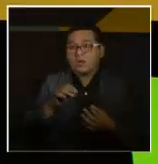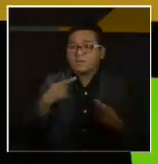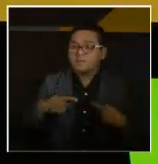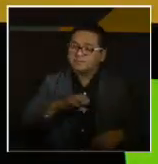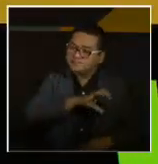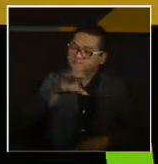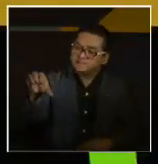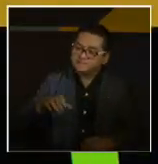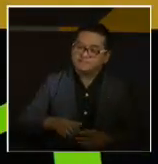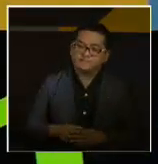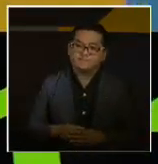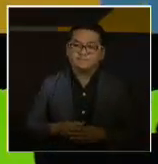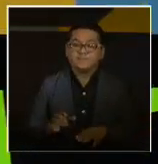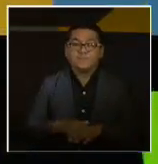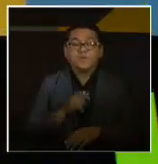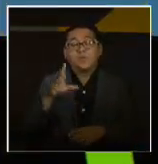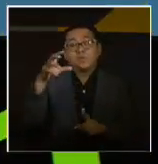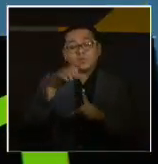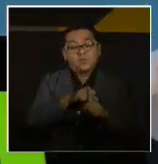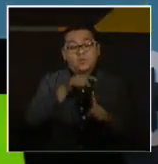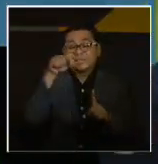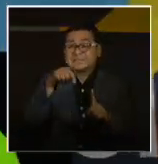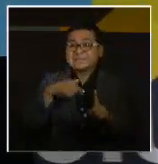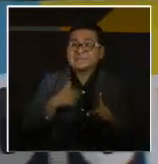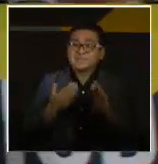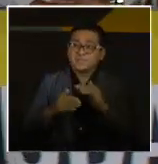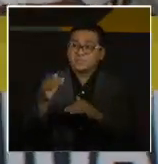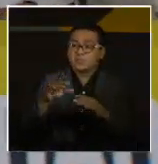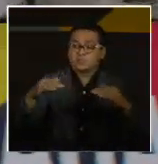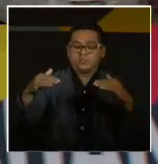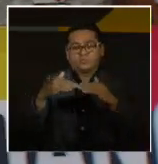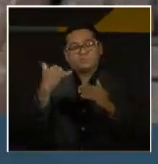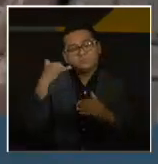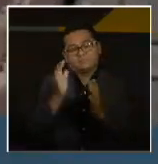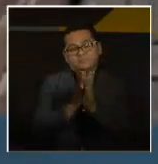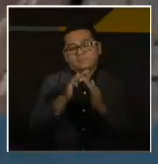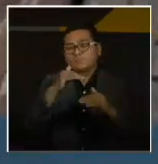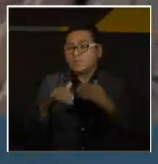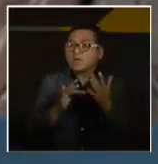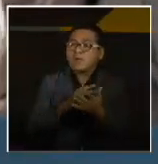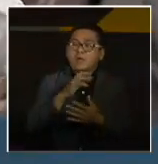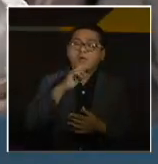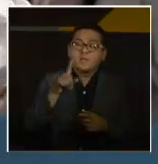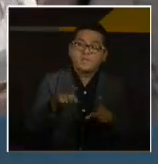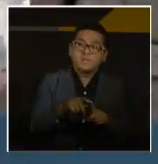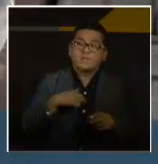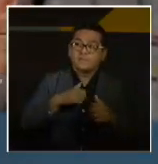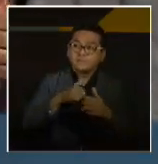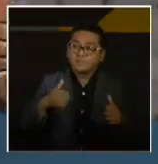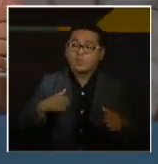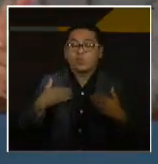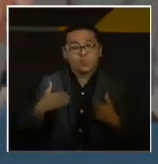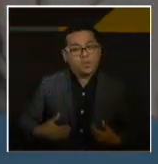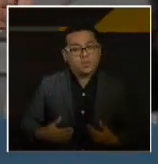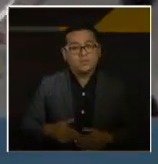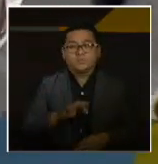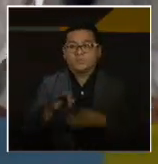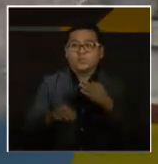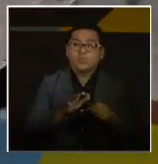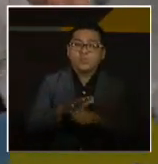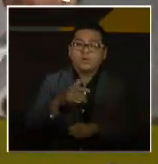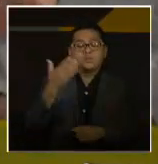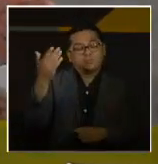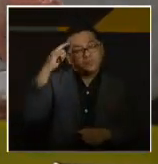los campesinos. Para lograr que crezca parejo nuestro estado, tenemos que apoyarle también al desarrollo humano, para lo